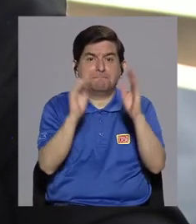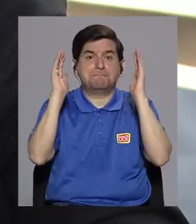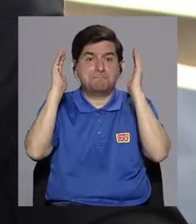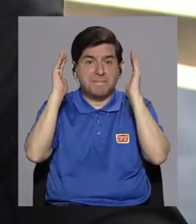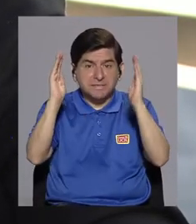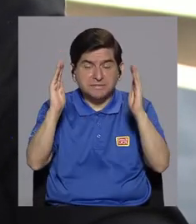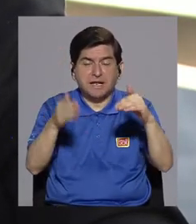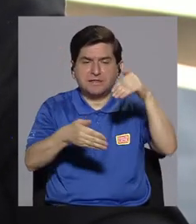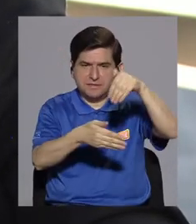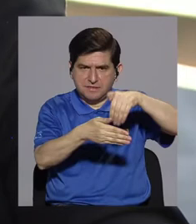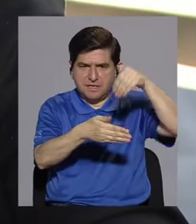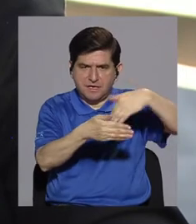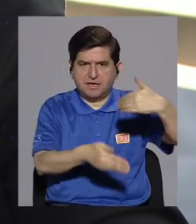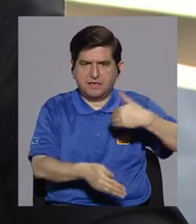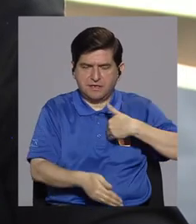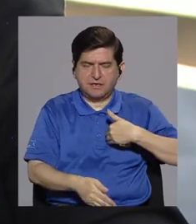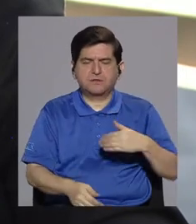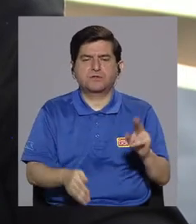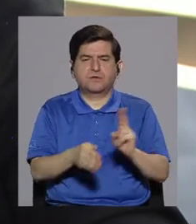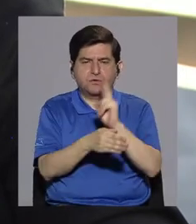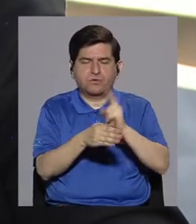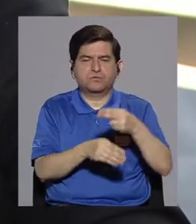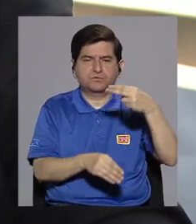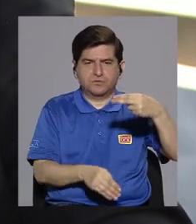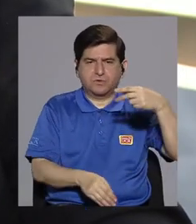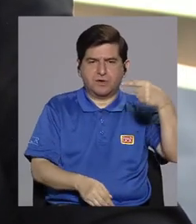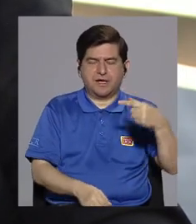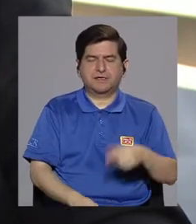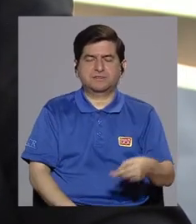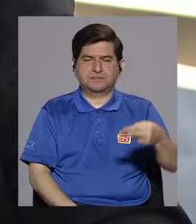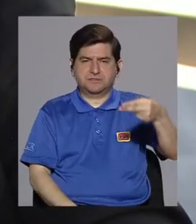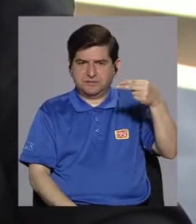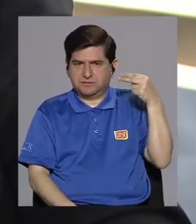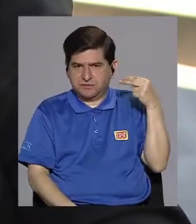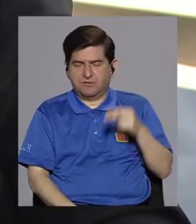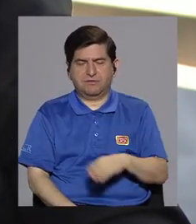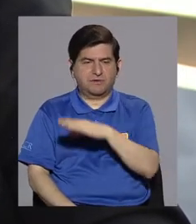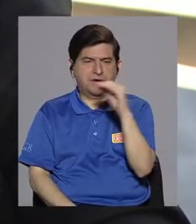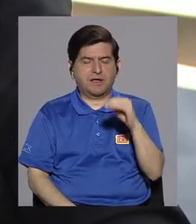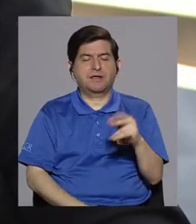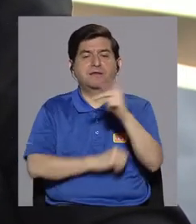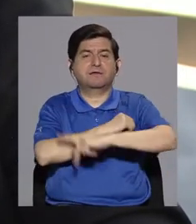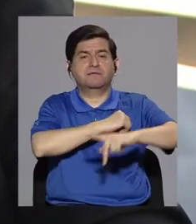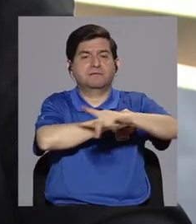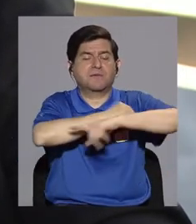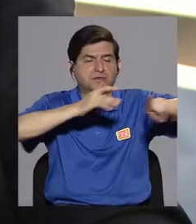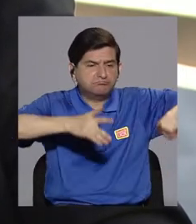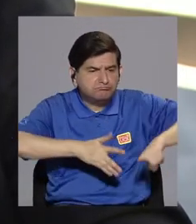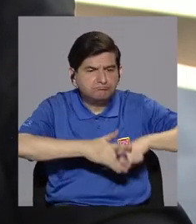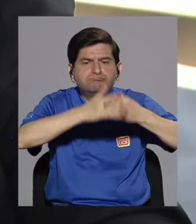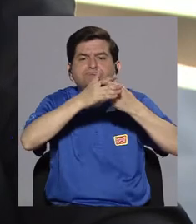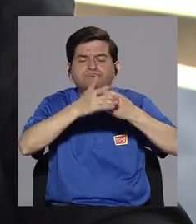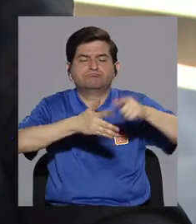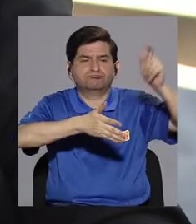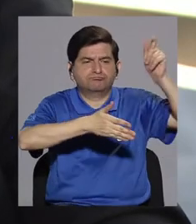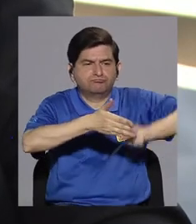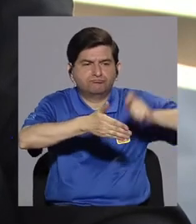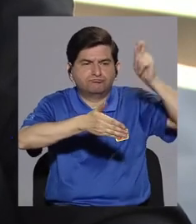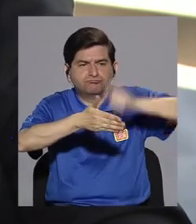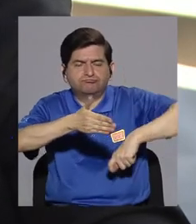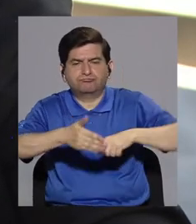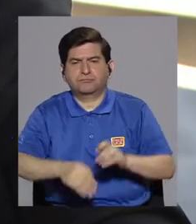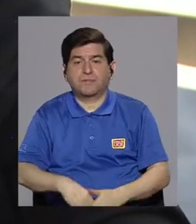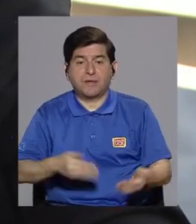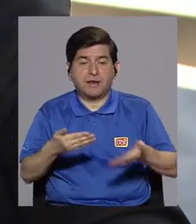desastre documentado con mercurio en la historia. Y a partir de ahí comienzan los países a firmar este